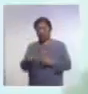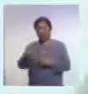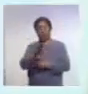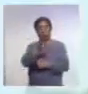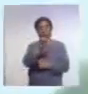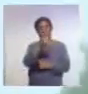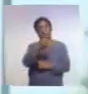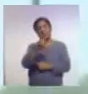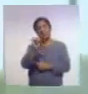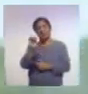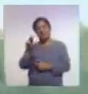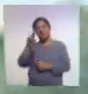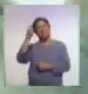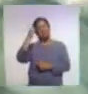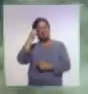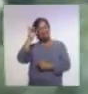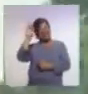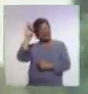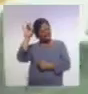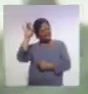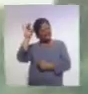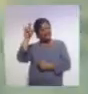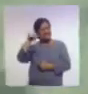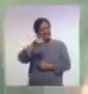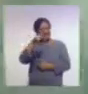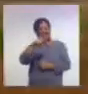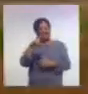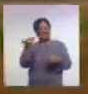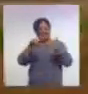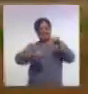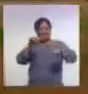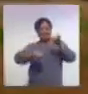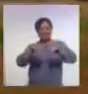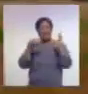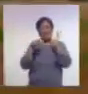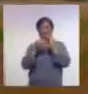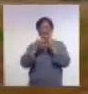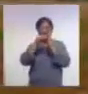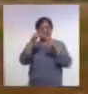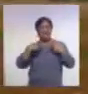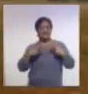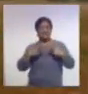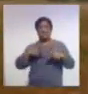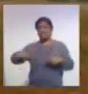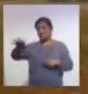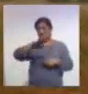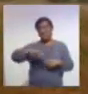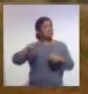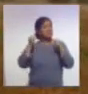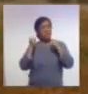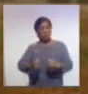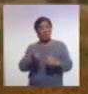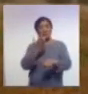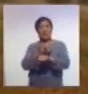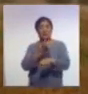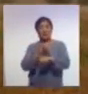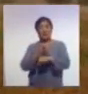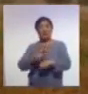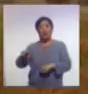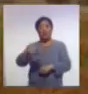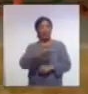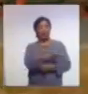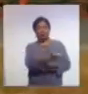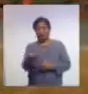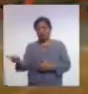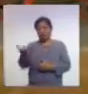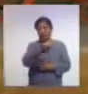vuelve a causar dolores de cabeza al gigante de la química. Miles de personas en Estados Unidos aseguran que el efecto del herbicida les ha